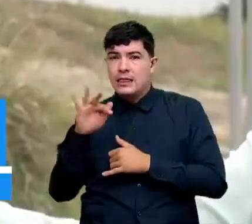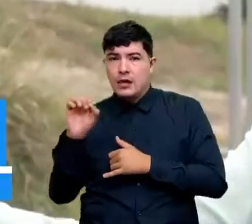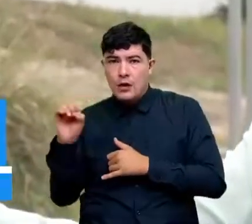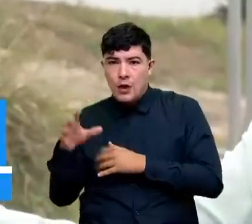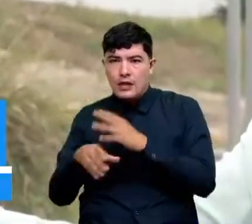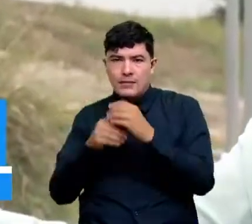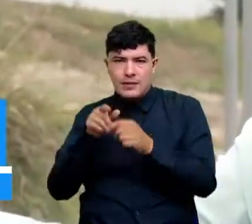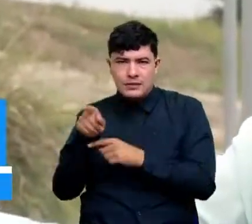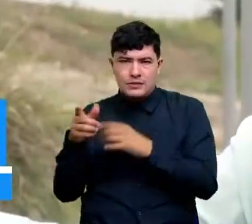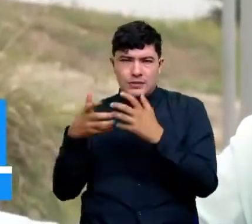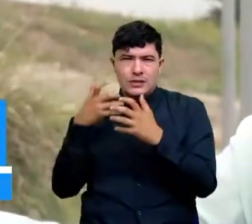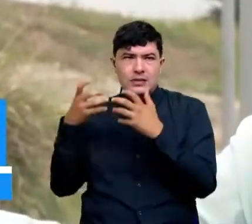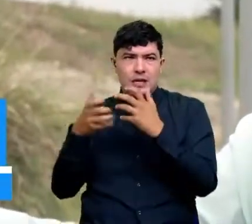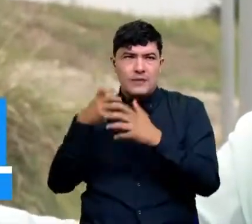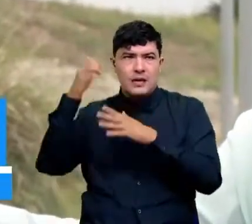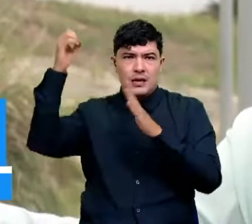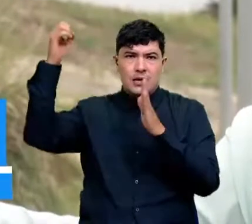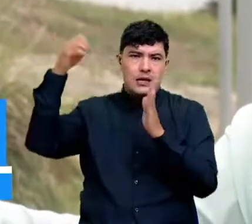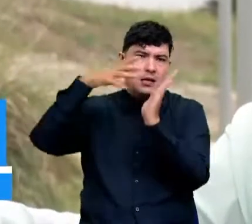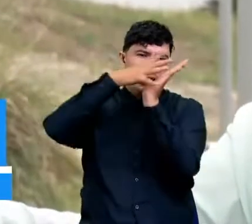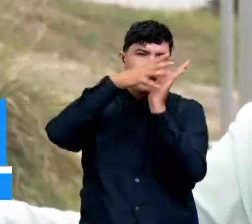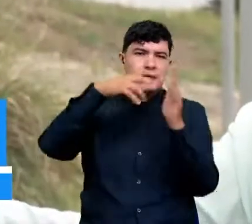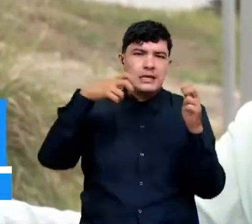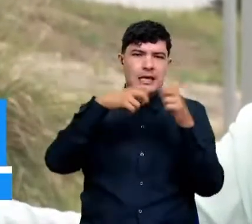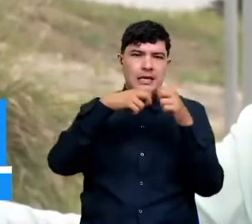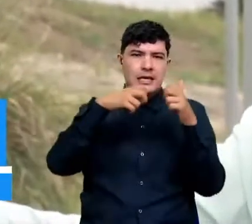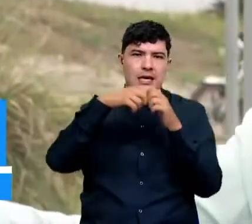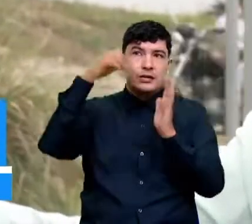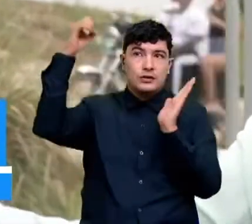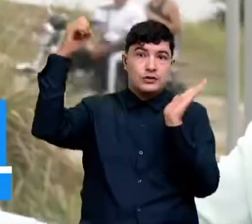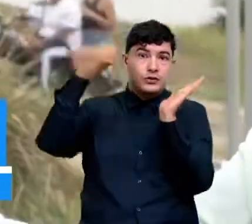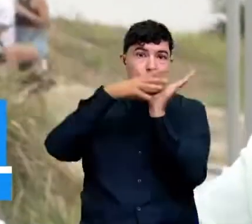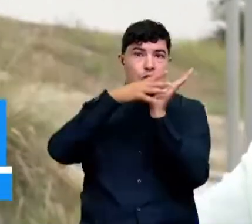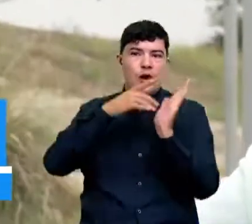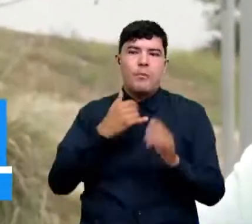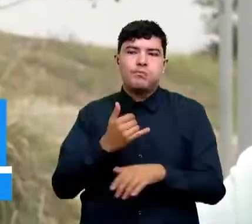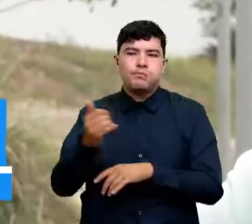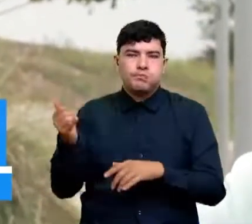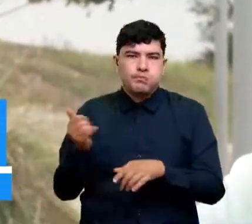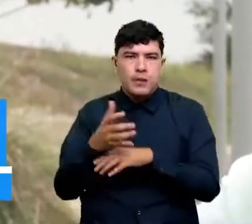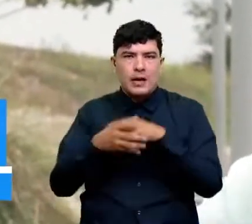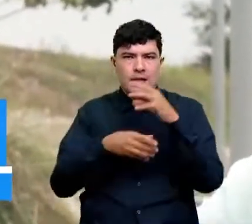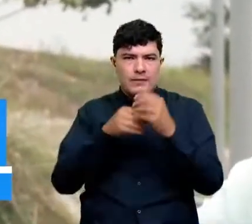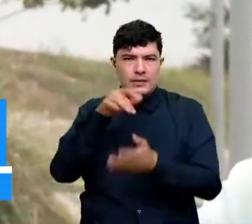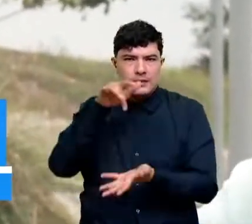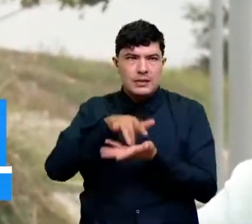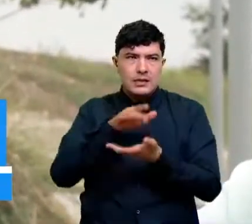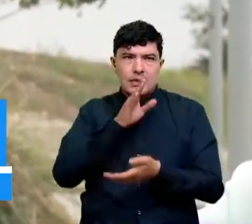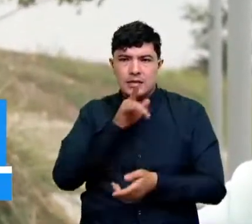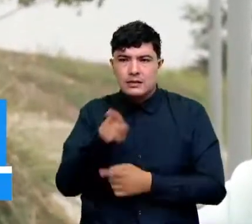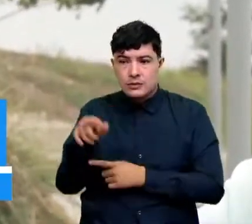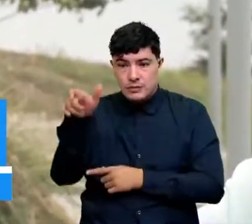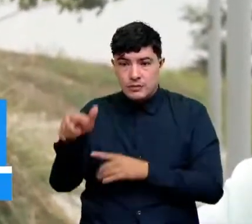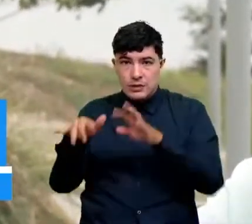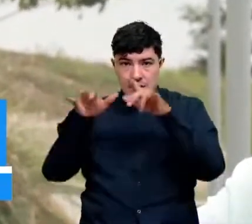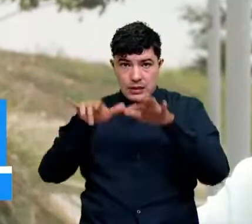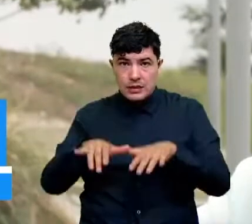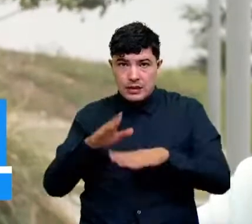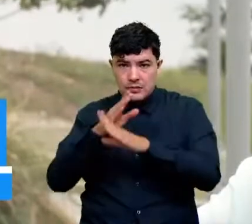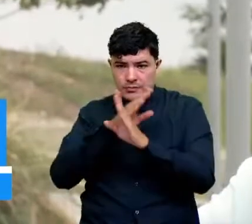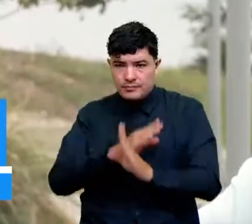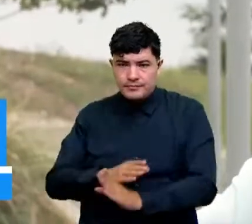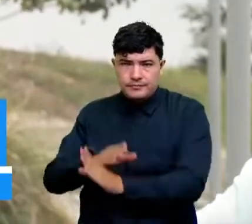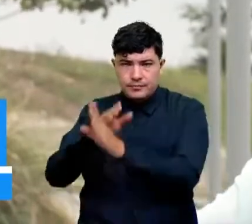sistema de luz solar, en el cual se hizo presencia el señor secretario de Seguridad Ciudadana,